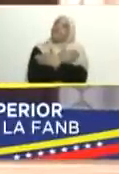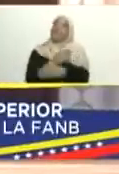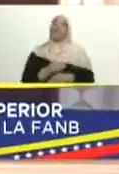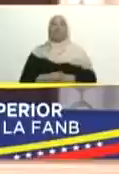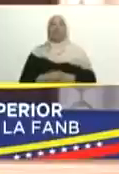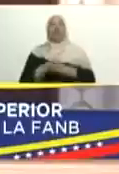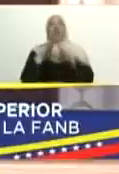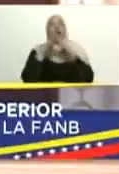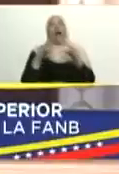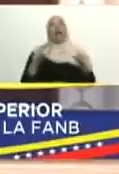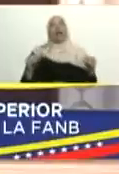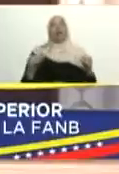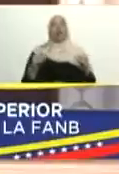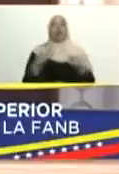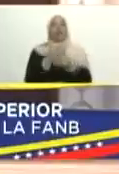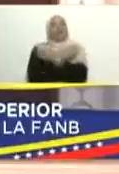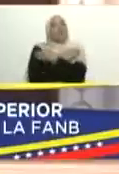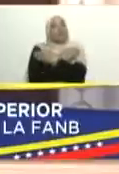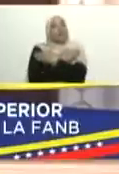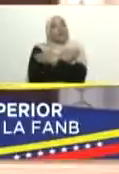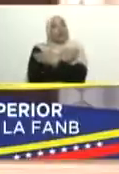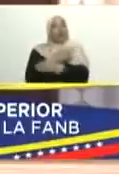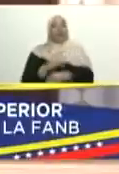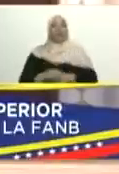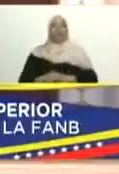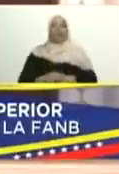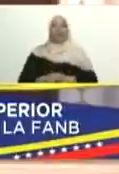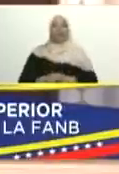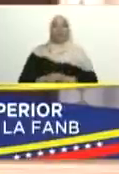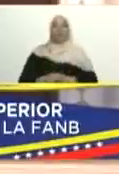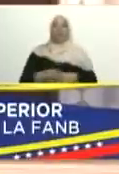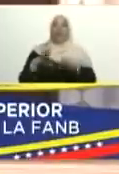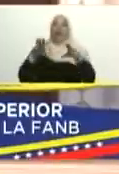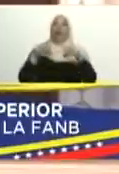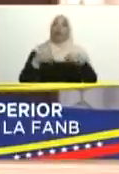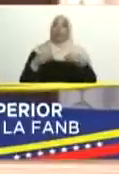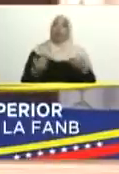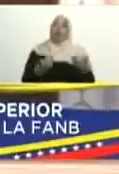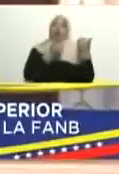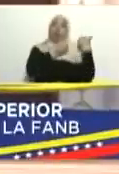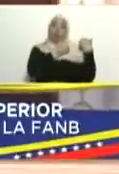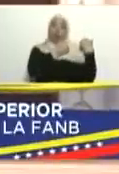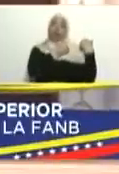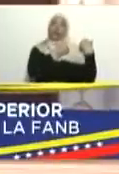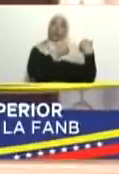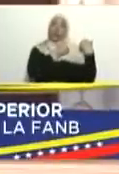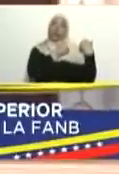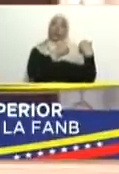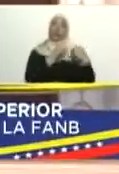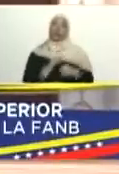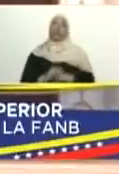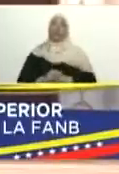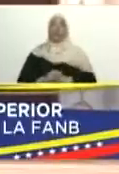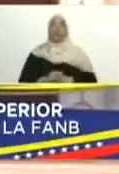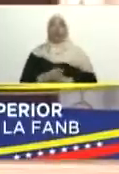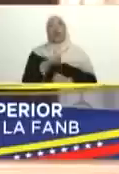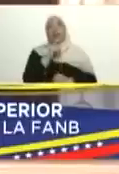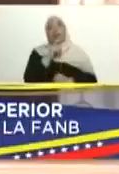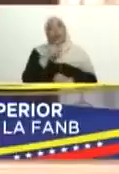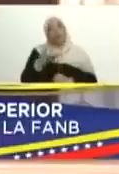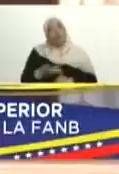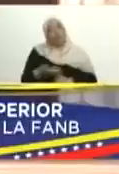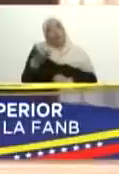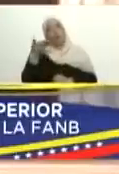a todos ustedes. Creo que han asumido cada uno de sus cargos en un momento muy